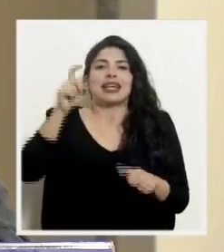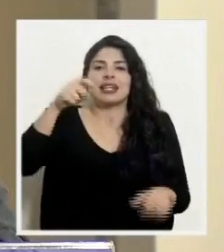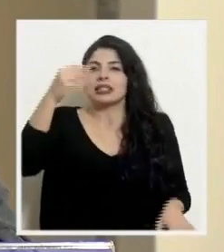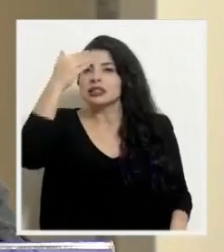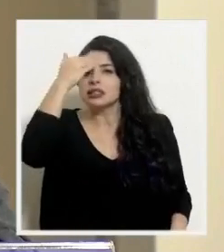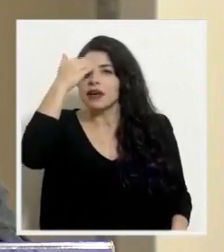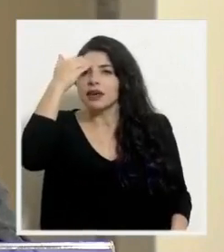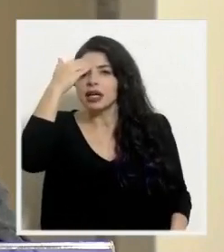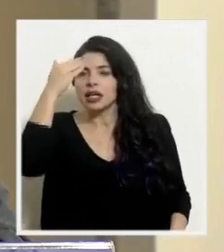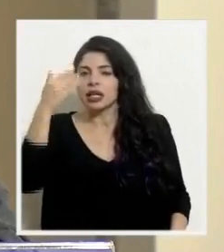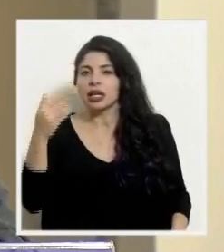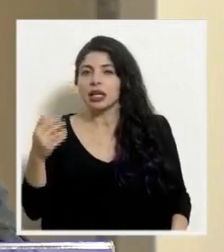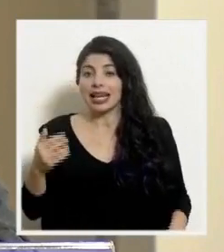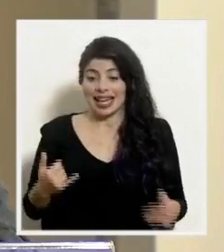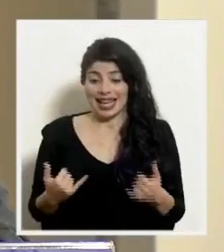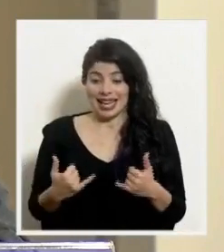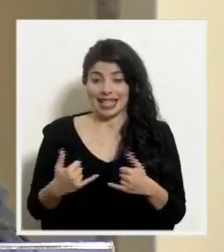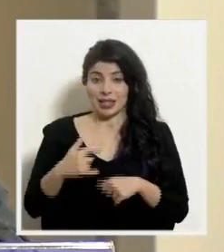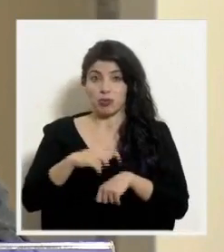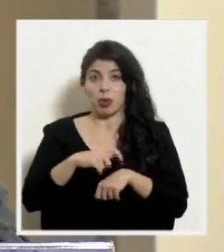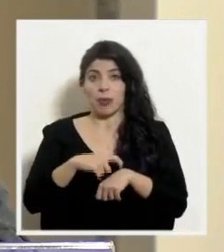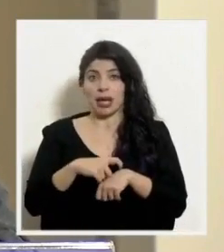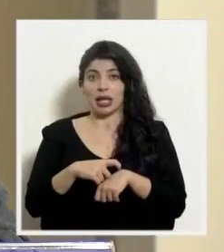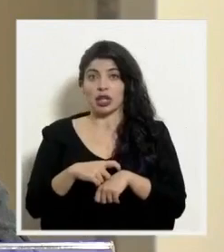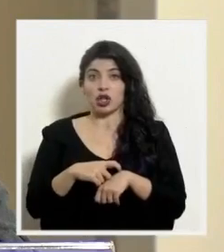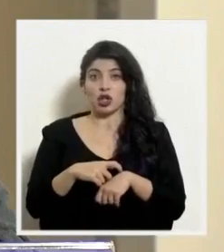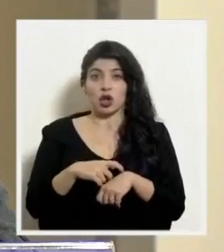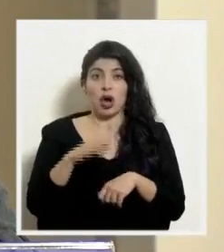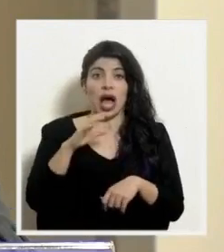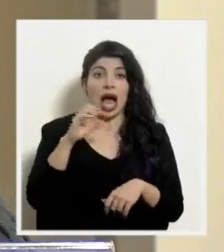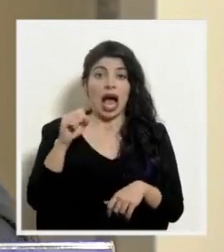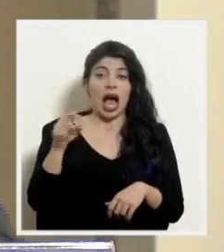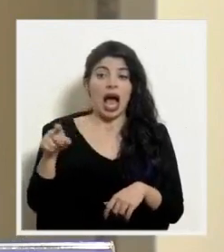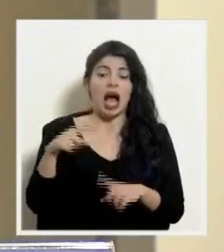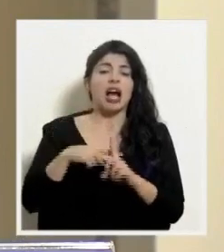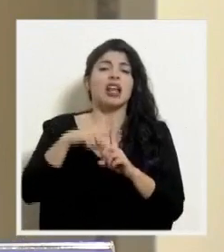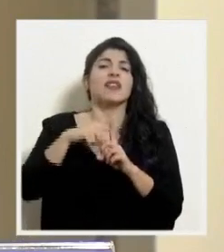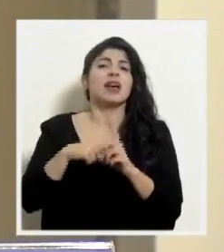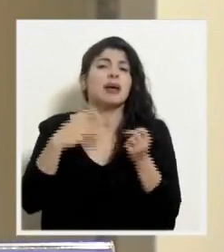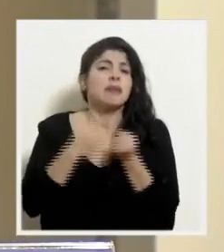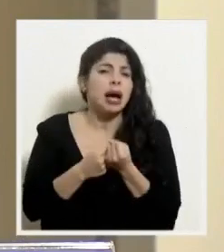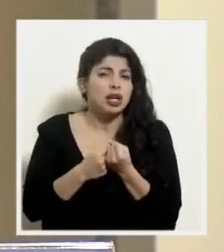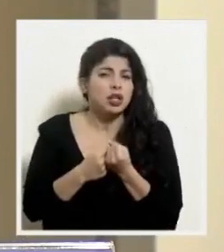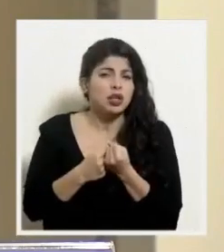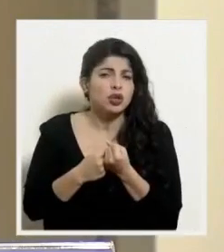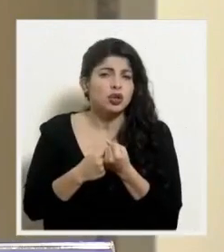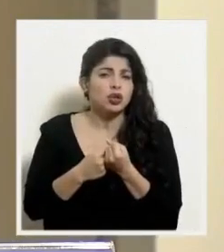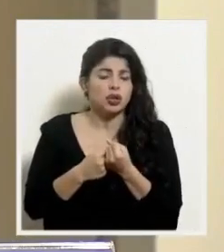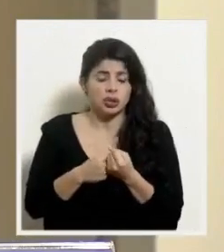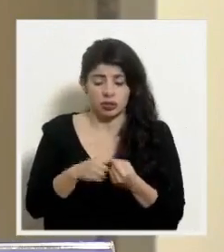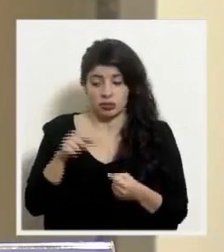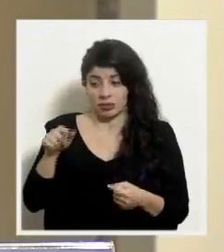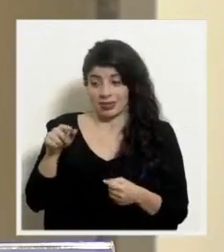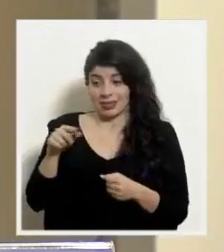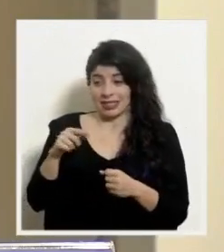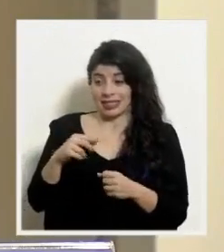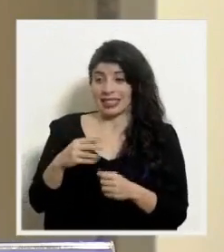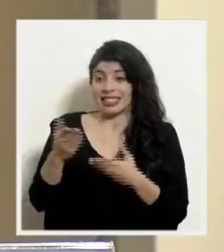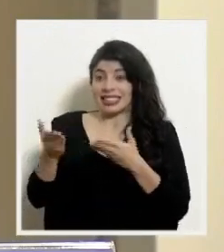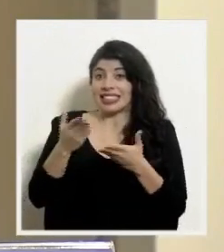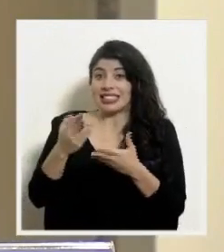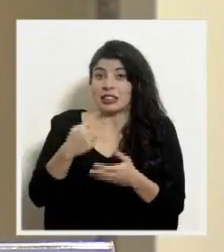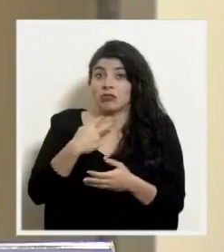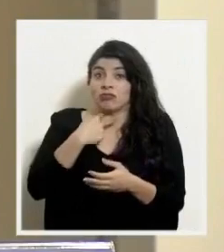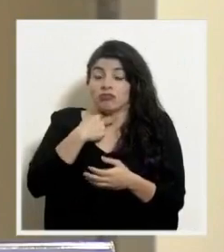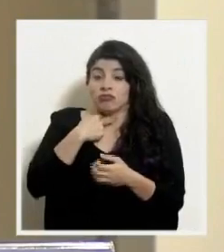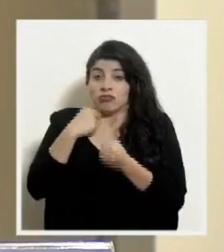el impacto que en este momento está teniendo la caja, es decir, la saturación de los servicios es un impacto muy genérico.